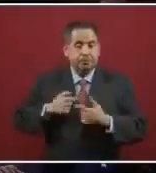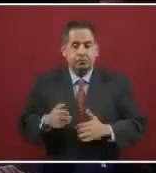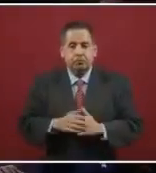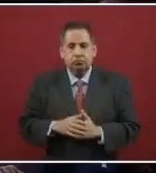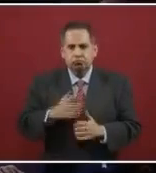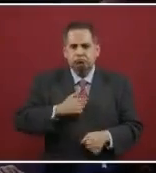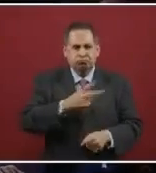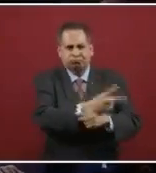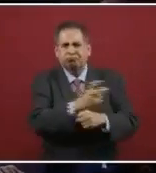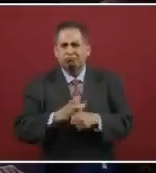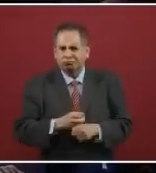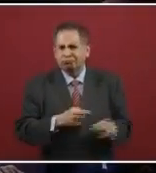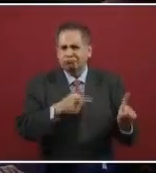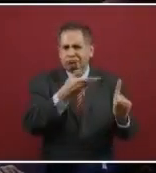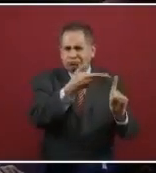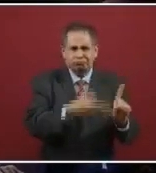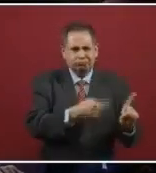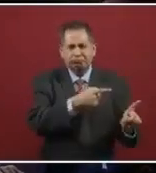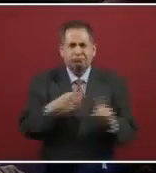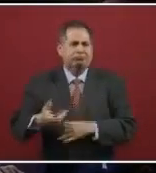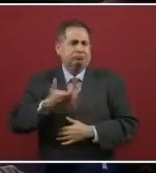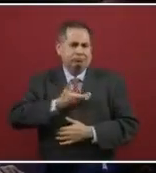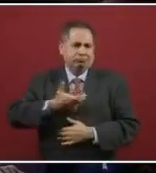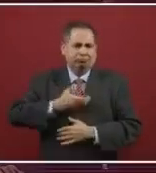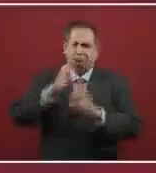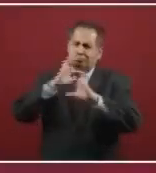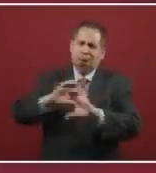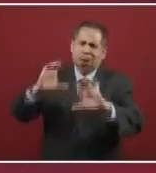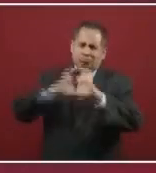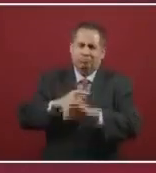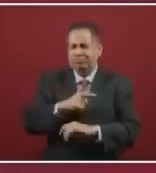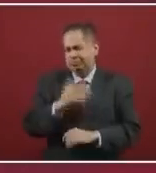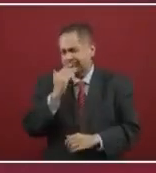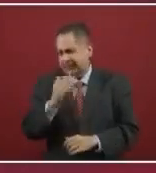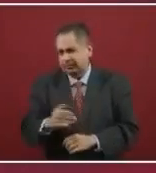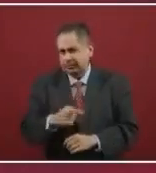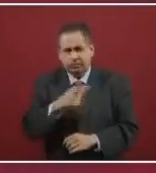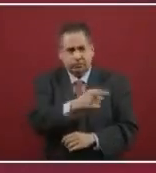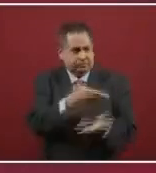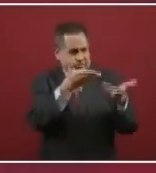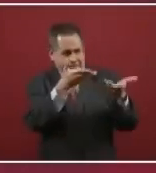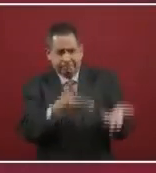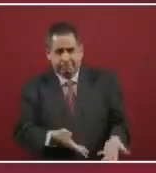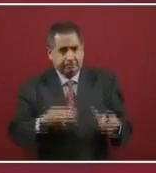lo invitamos al Zócalo, y como era,